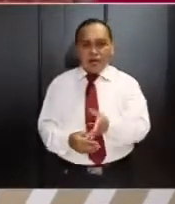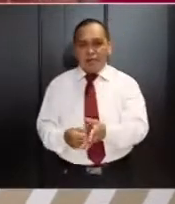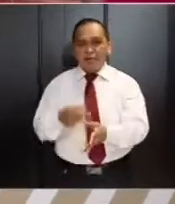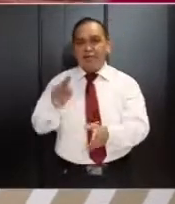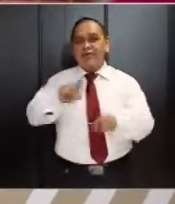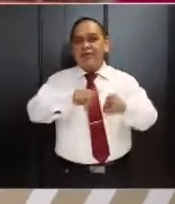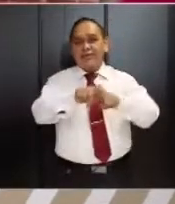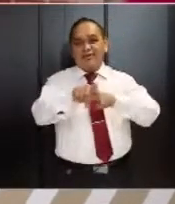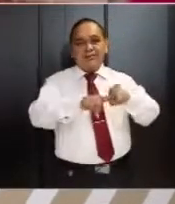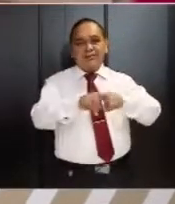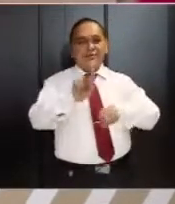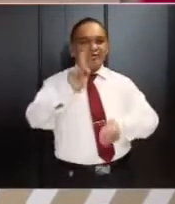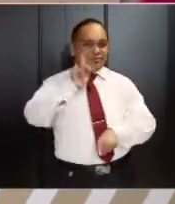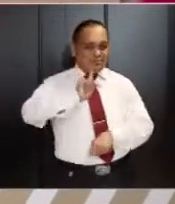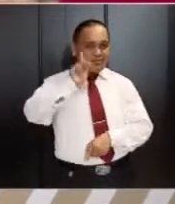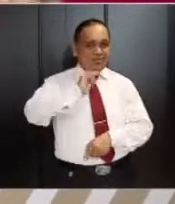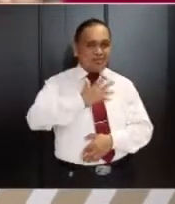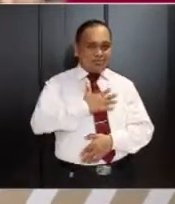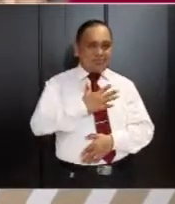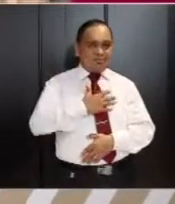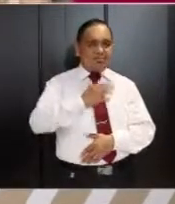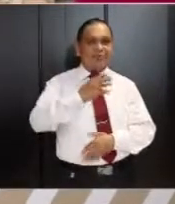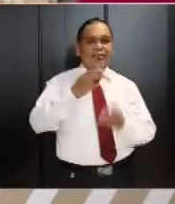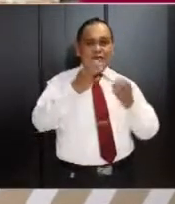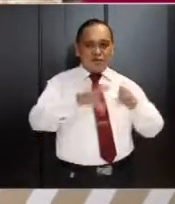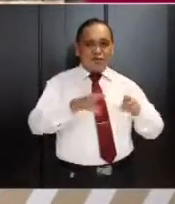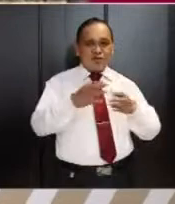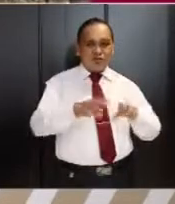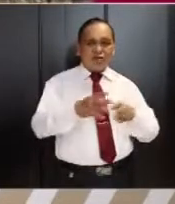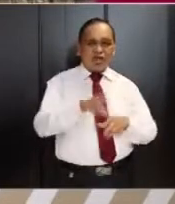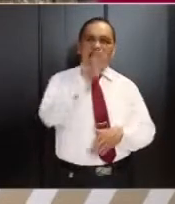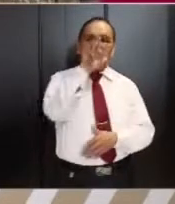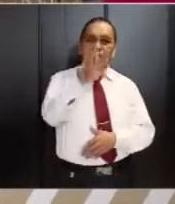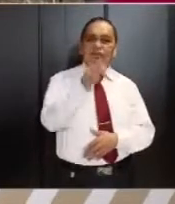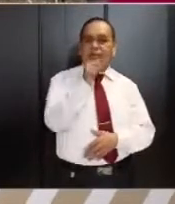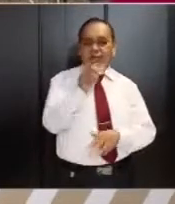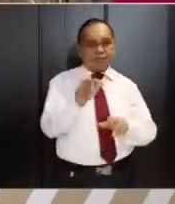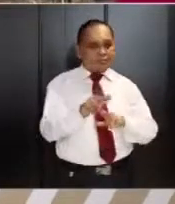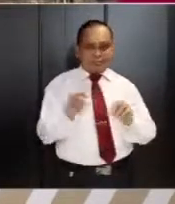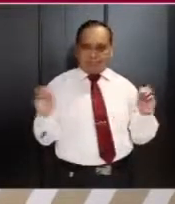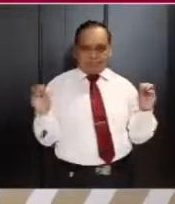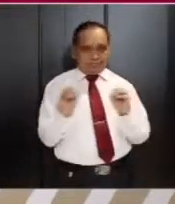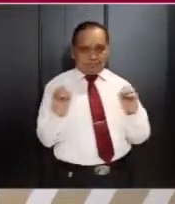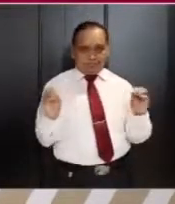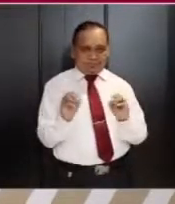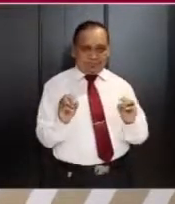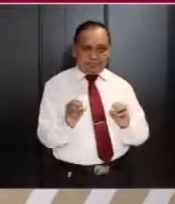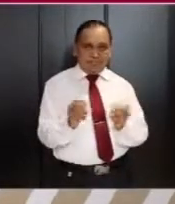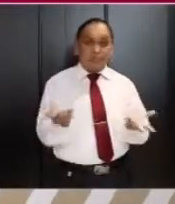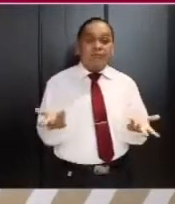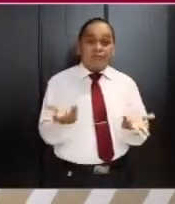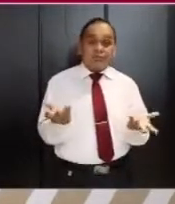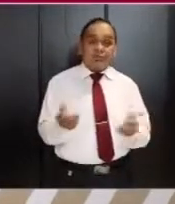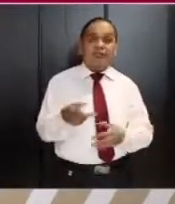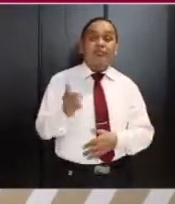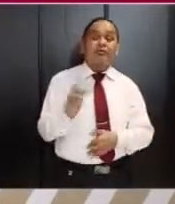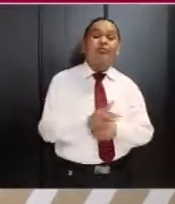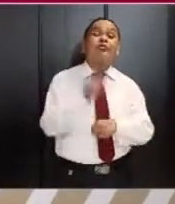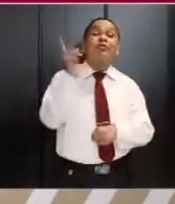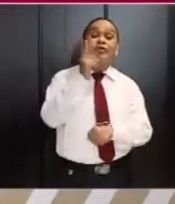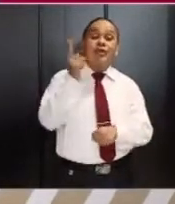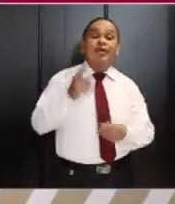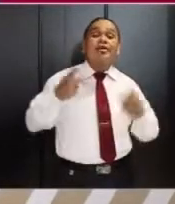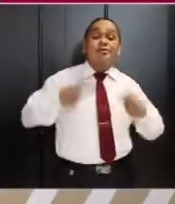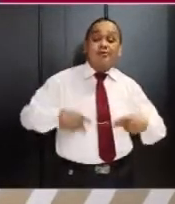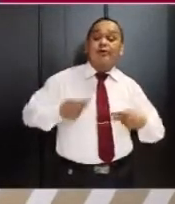y mi cuñado no quisieron responderle, siempre prudentes, hoy dijimos, creo que es conveniente porque están envenenando a